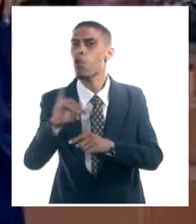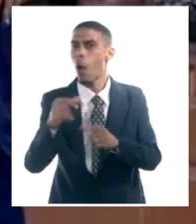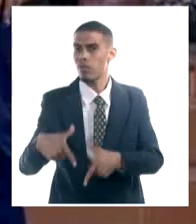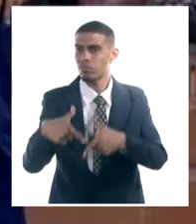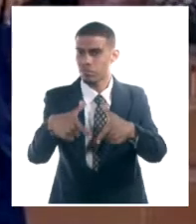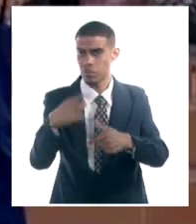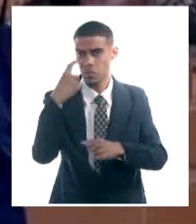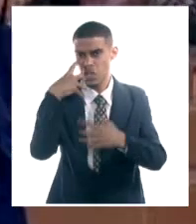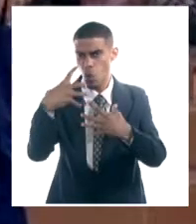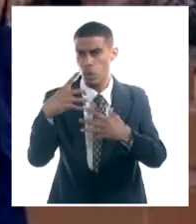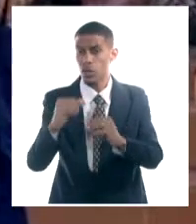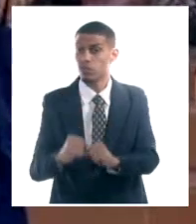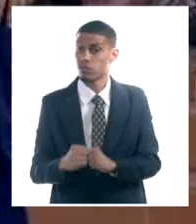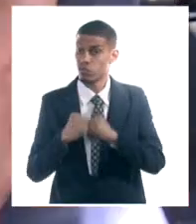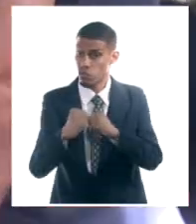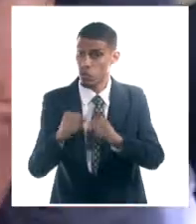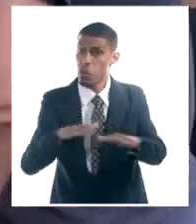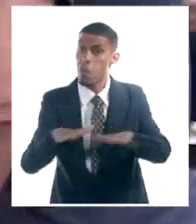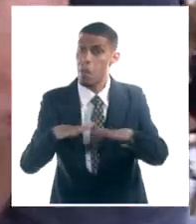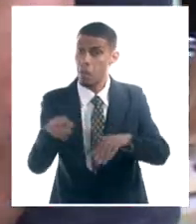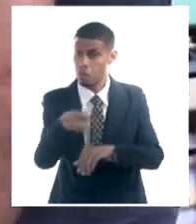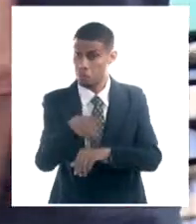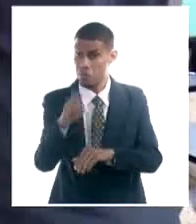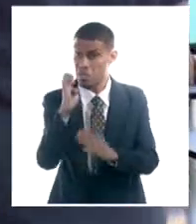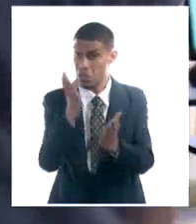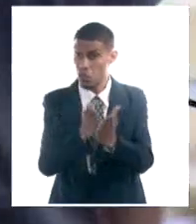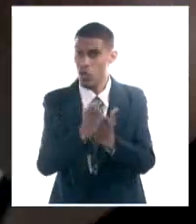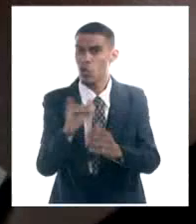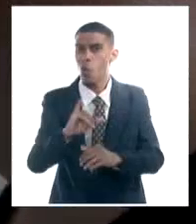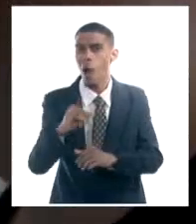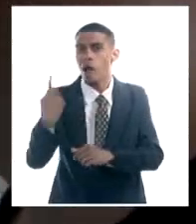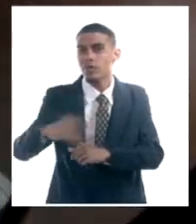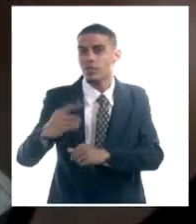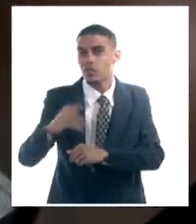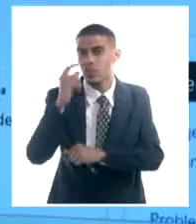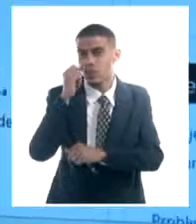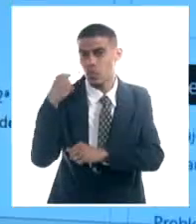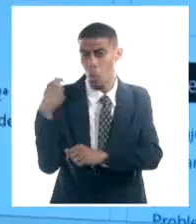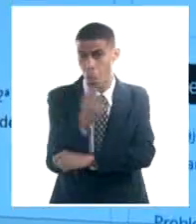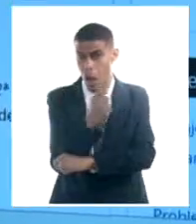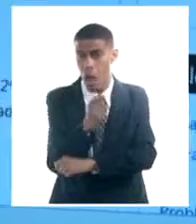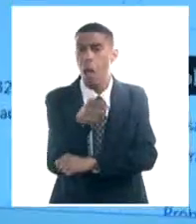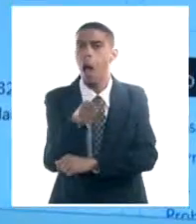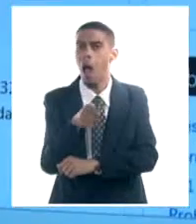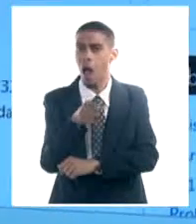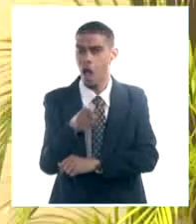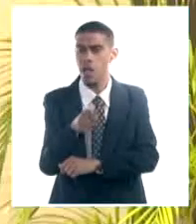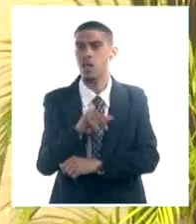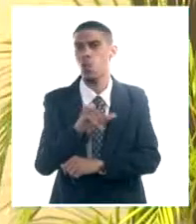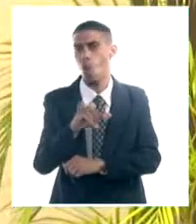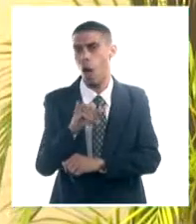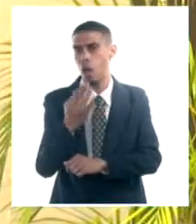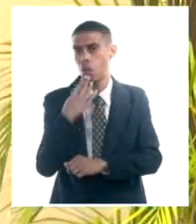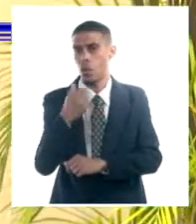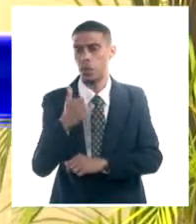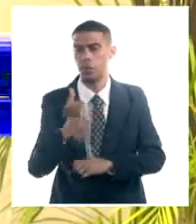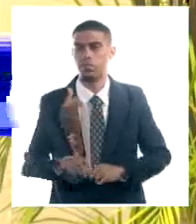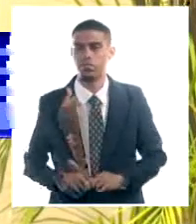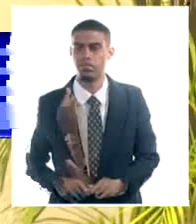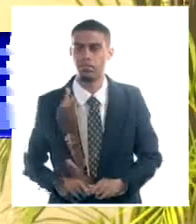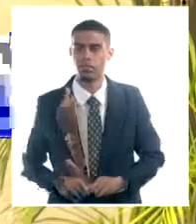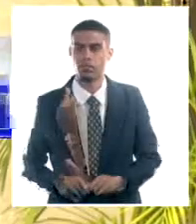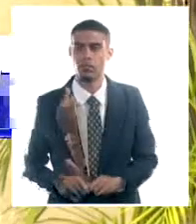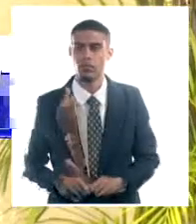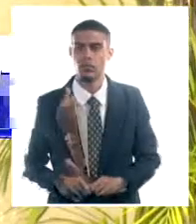del esfuerzo y preparación de estos estudiantes y su entrenador, este último con una meritoria trayectoria. En la Iberoamericana tuvimos